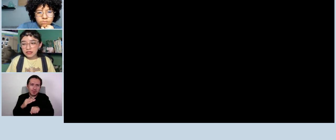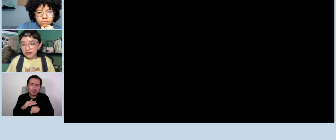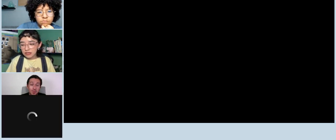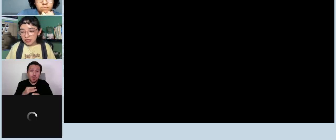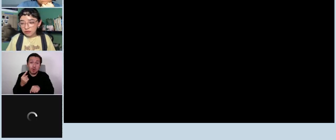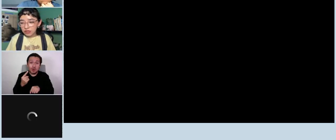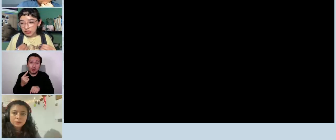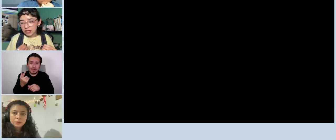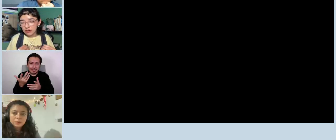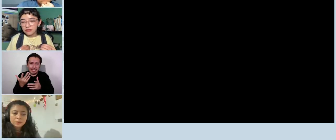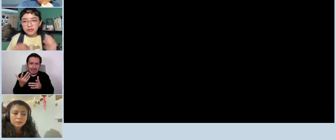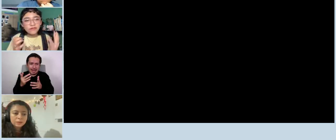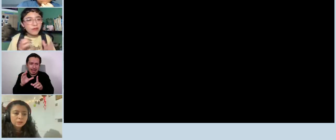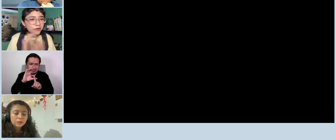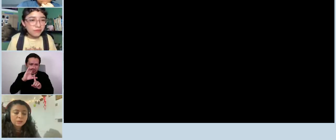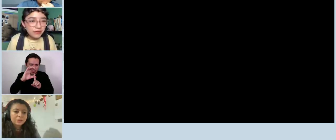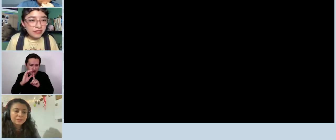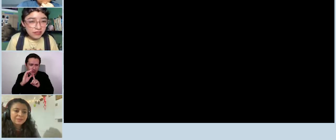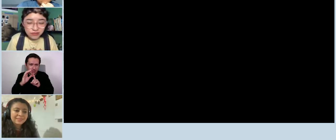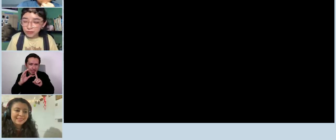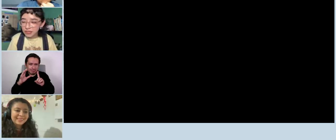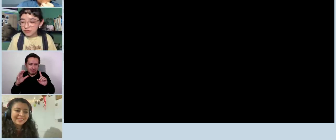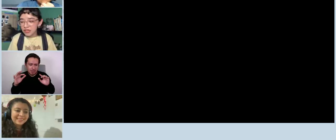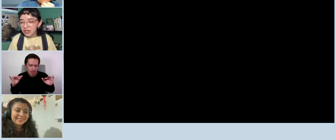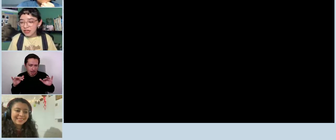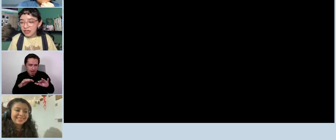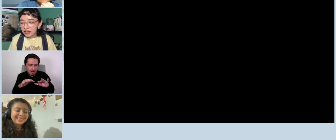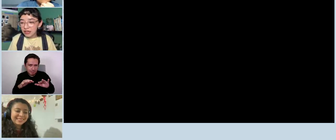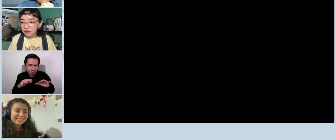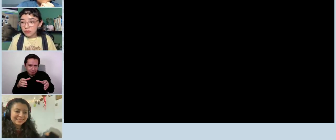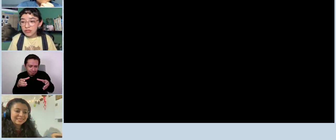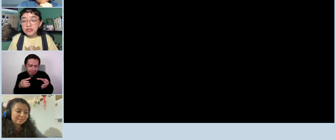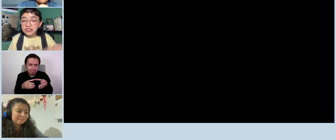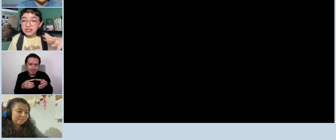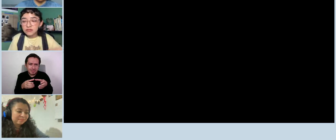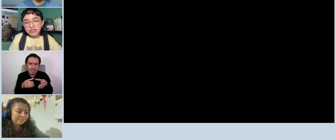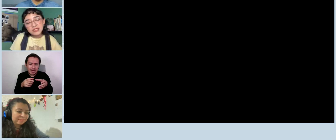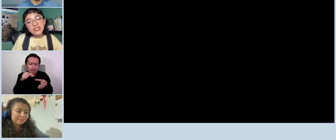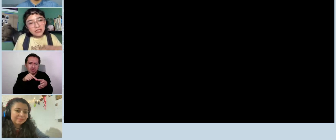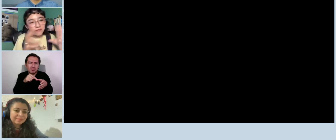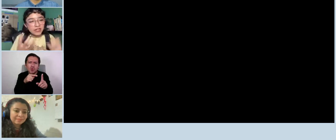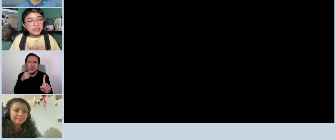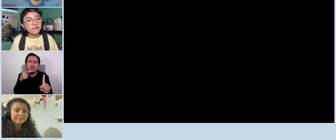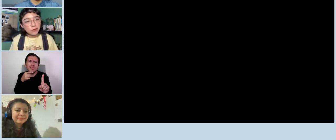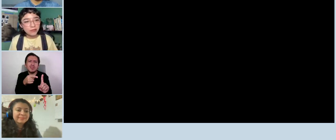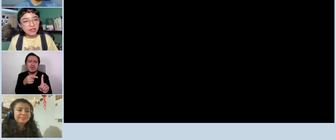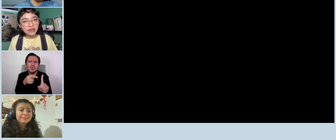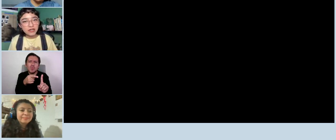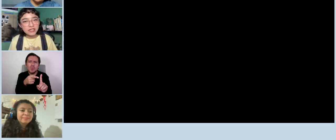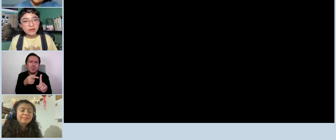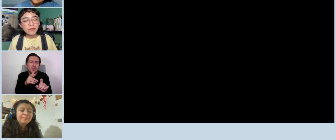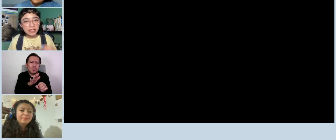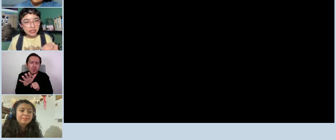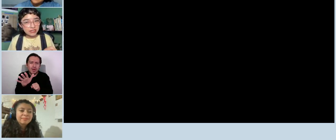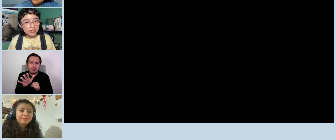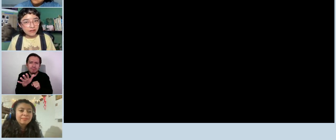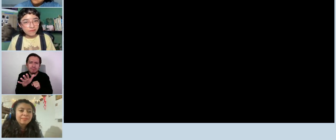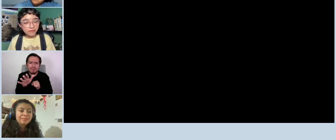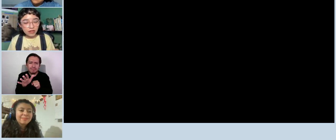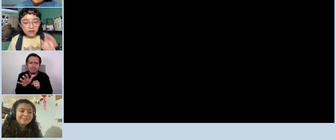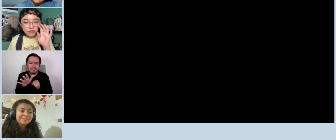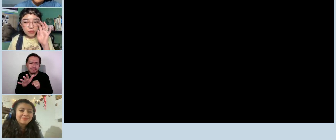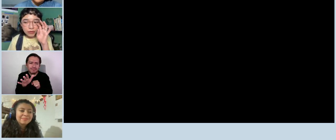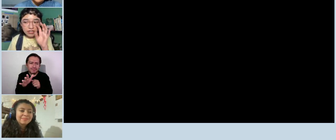ha intentado y ha triunfado en ciertos momentos Eh Pues en hacer las cosas de diferente forma Aris ya tenía